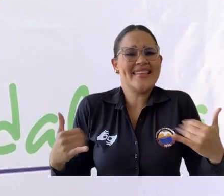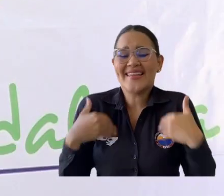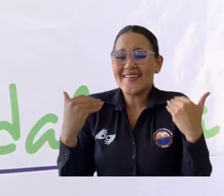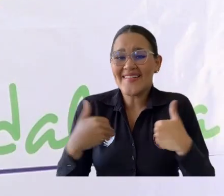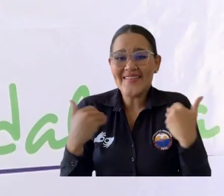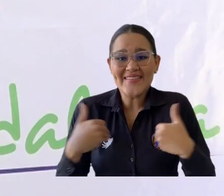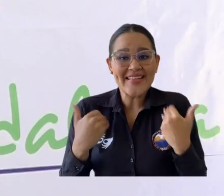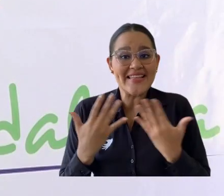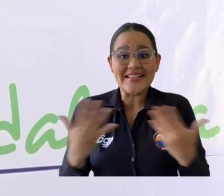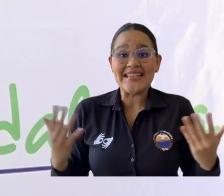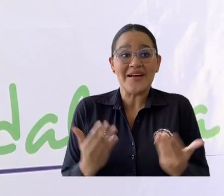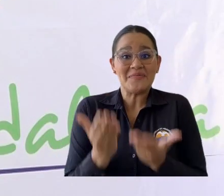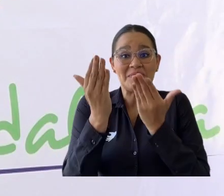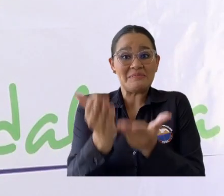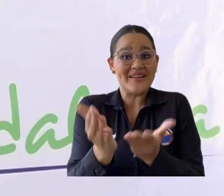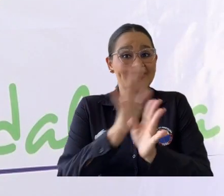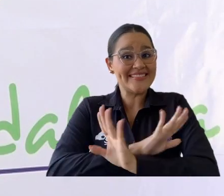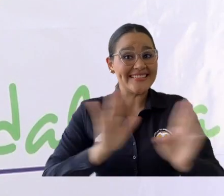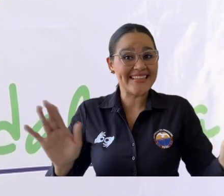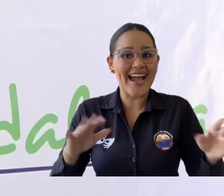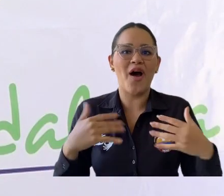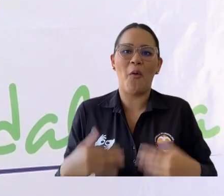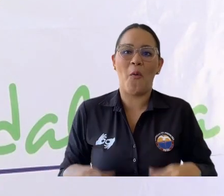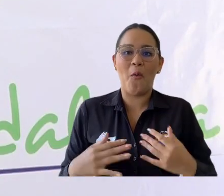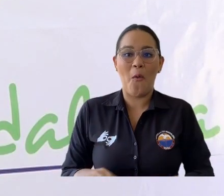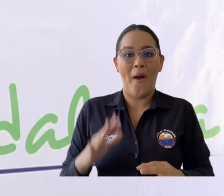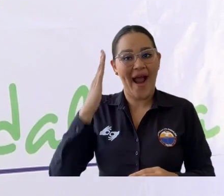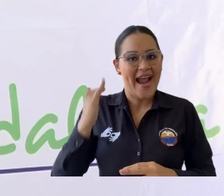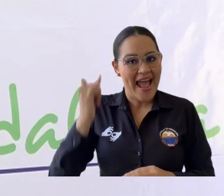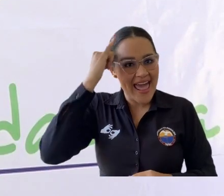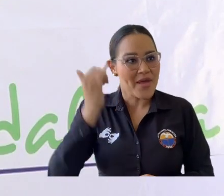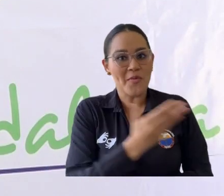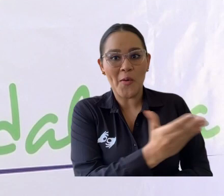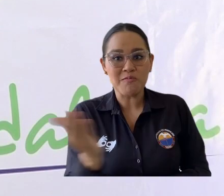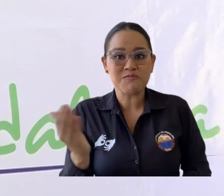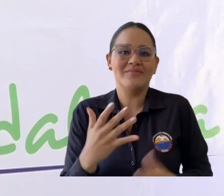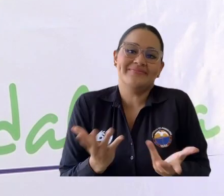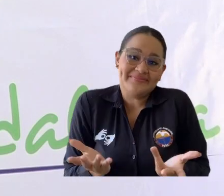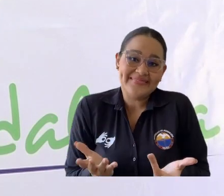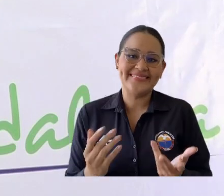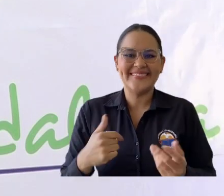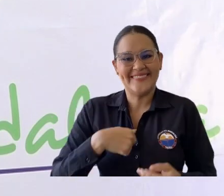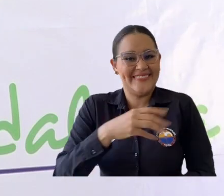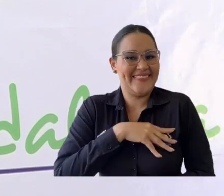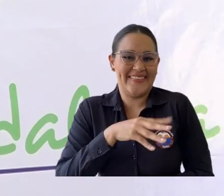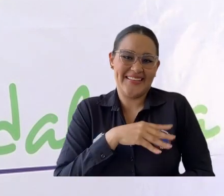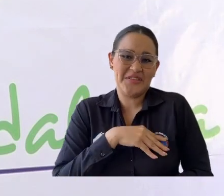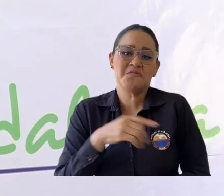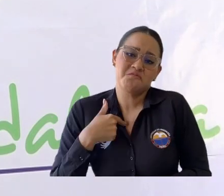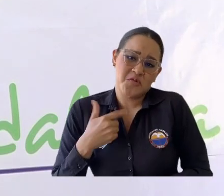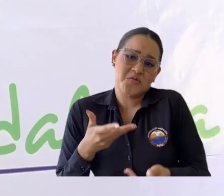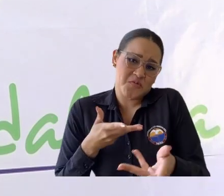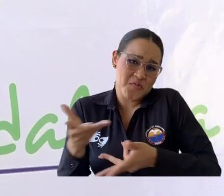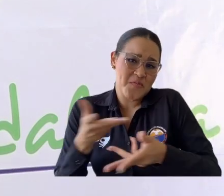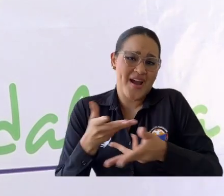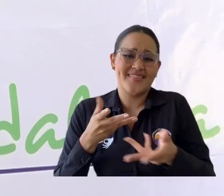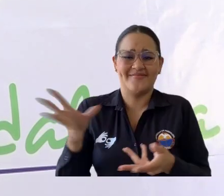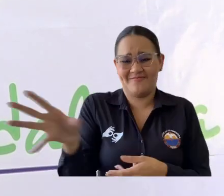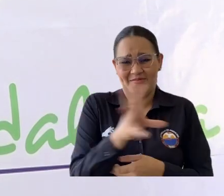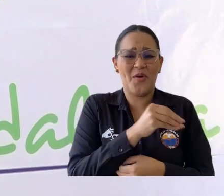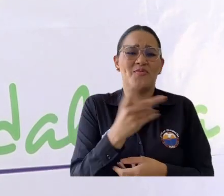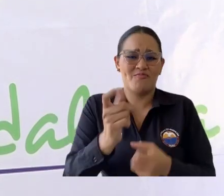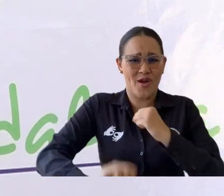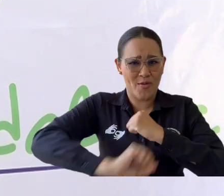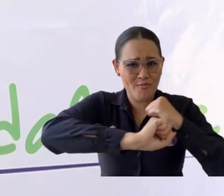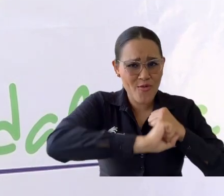es una dicha, estoy compartiendo mi triunfo, uno de los triunfos en lo que es el ámbito lo académico, vamos a seguir formándonos. Y comparto